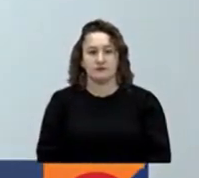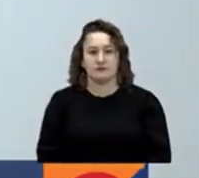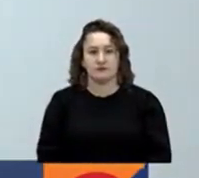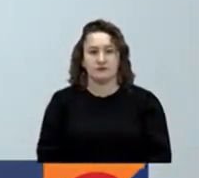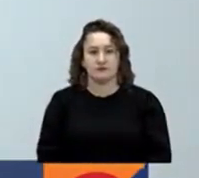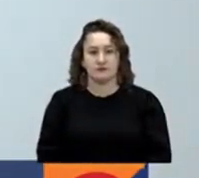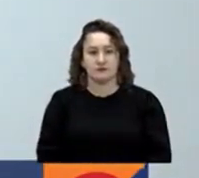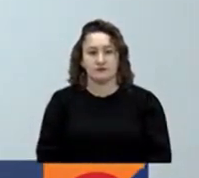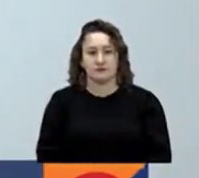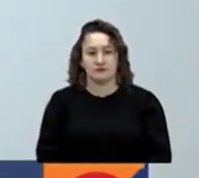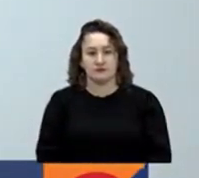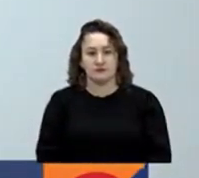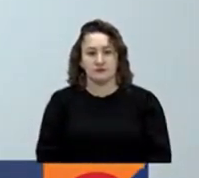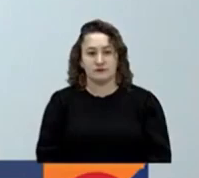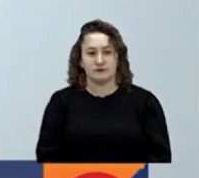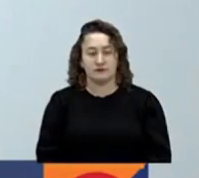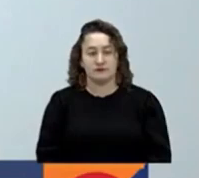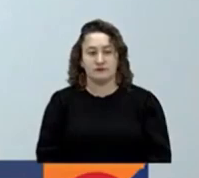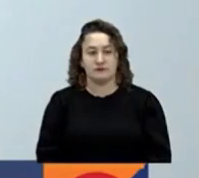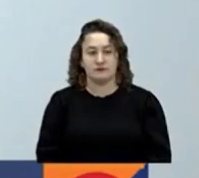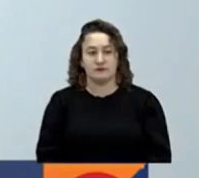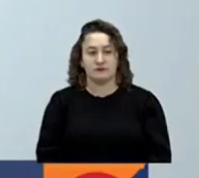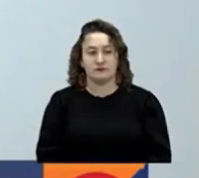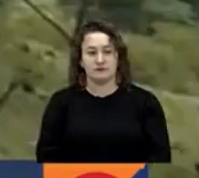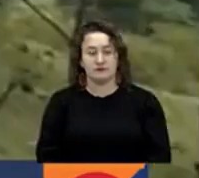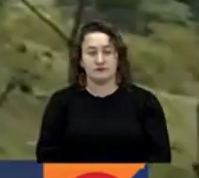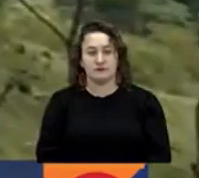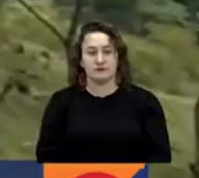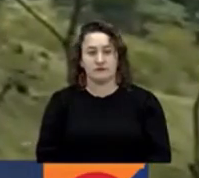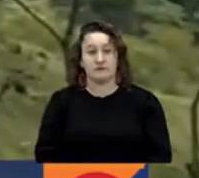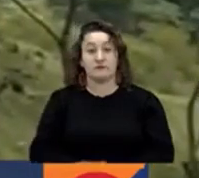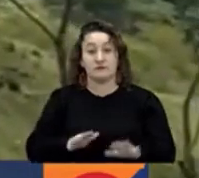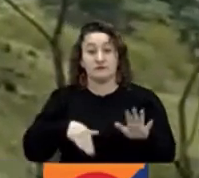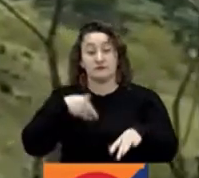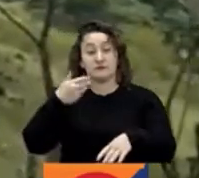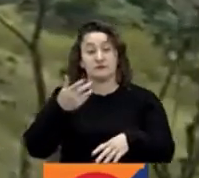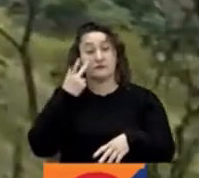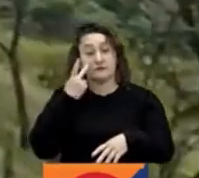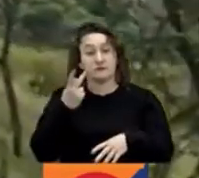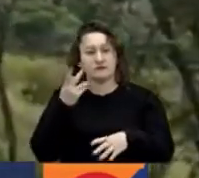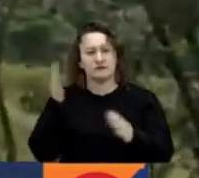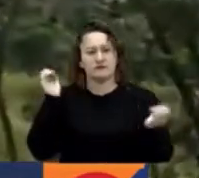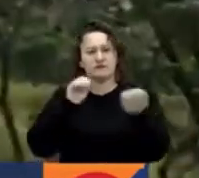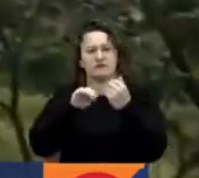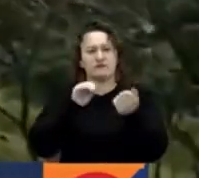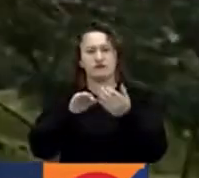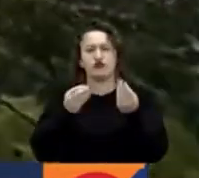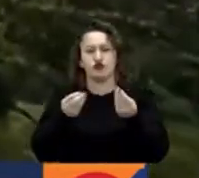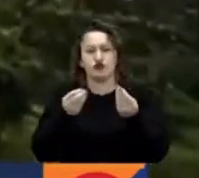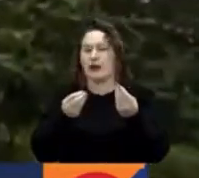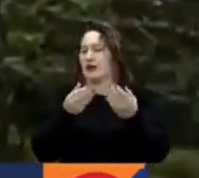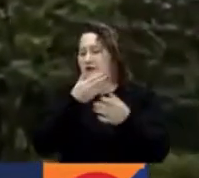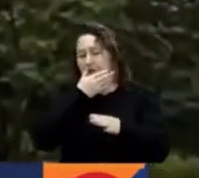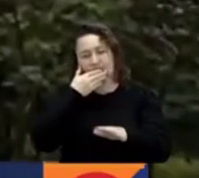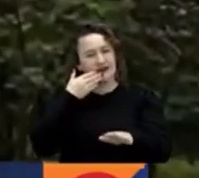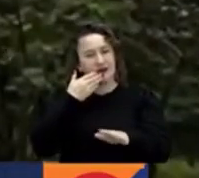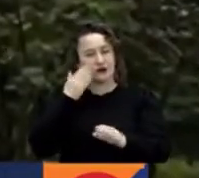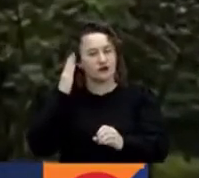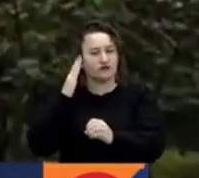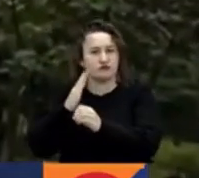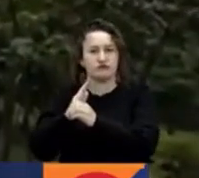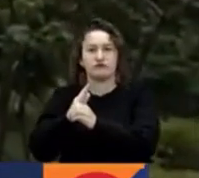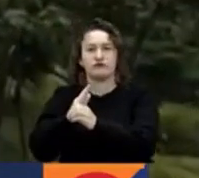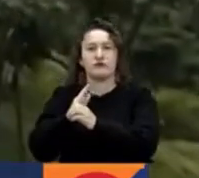está afectada por la alta transitabilidad, se tomó la decisión de hacer el cierre de la misma hasta el